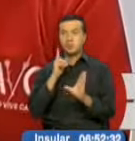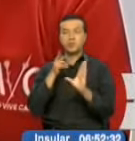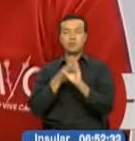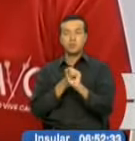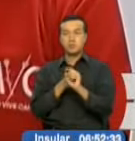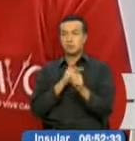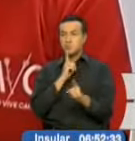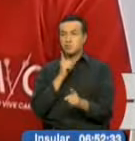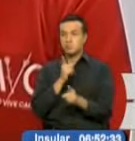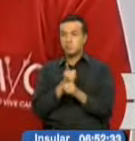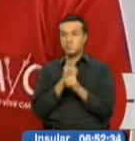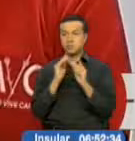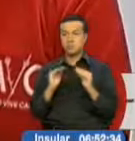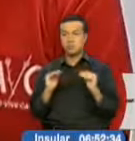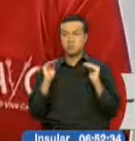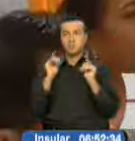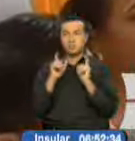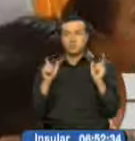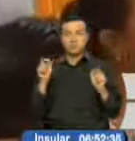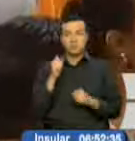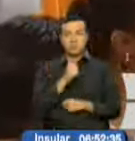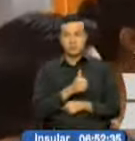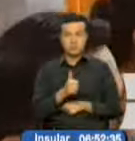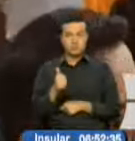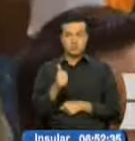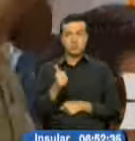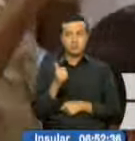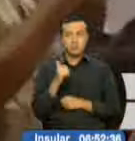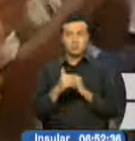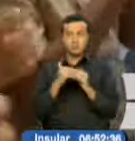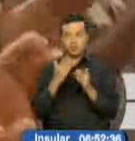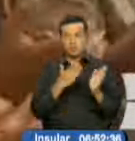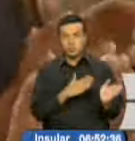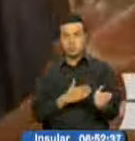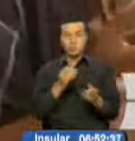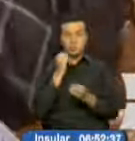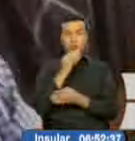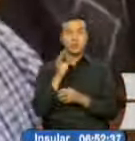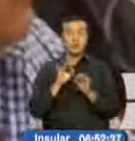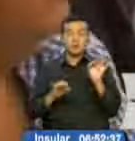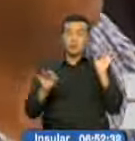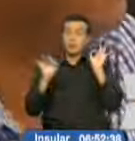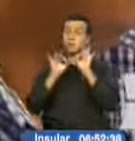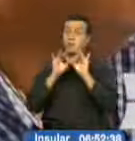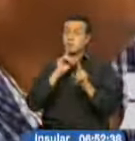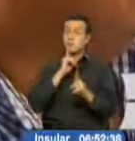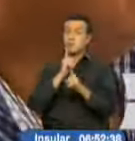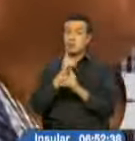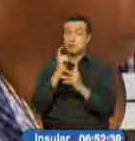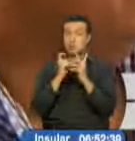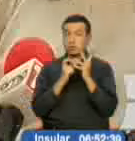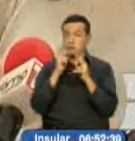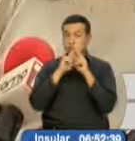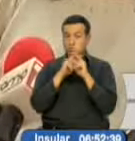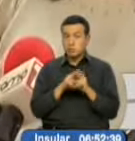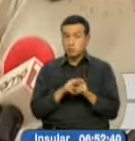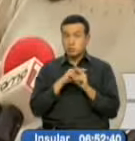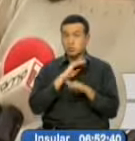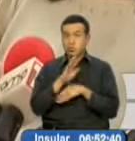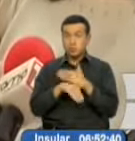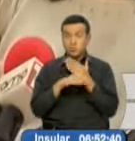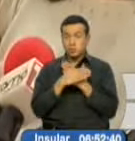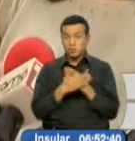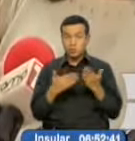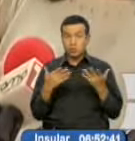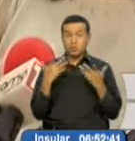participación protagónica de los ciudadanos. Como parte de ese proceso mencionaron la necesidad de que haya una depuración en la función pública